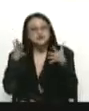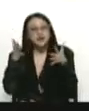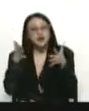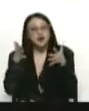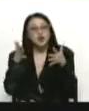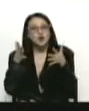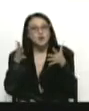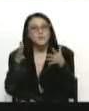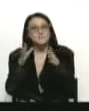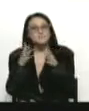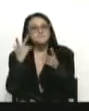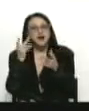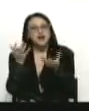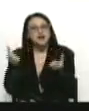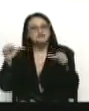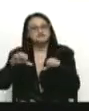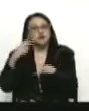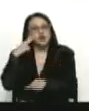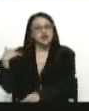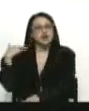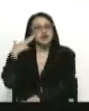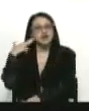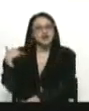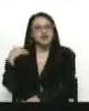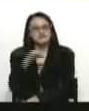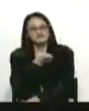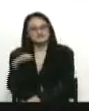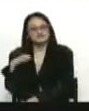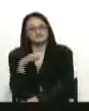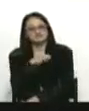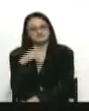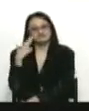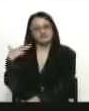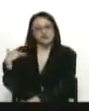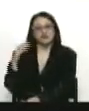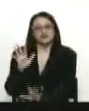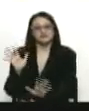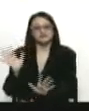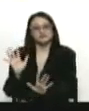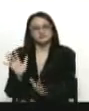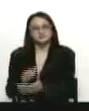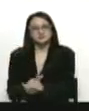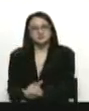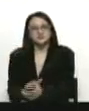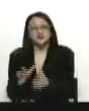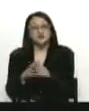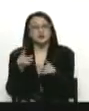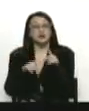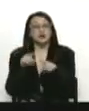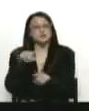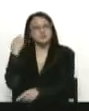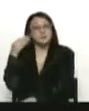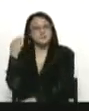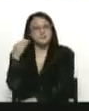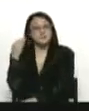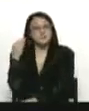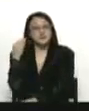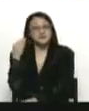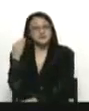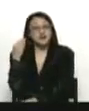destruir el ego, el egocentrismo, el individualismo y todo aquello que hace creer a alguien que